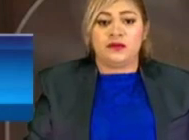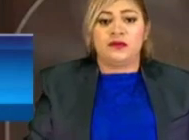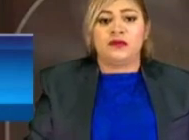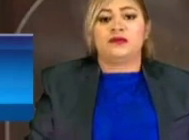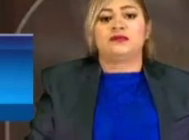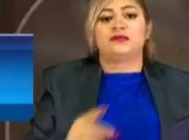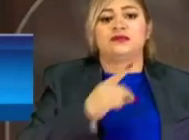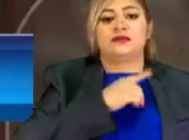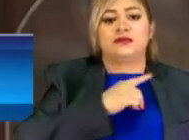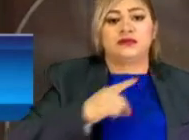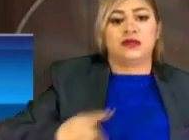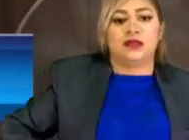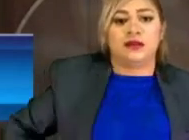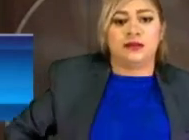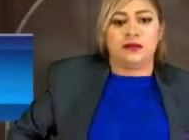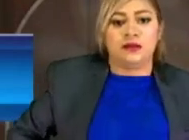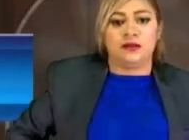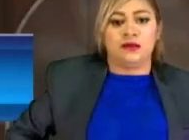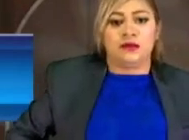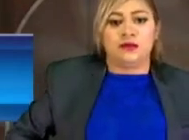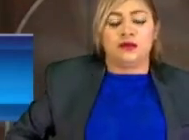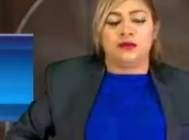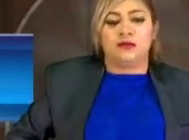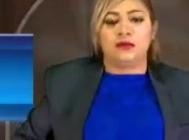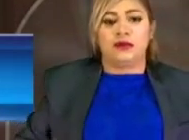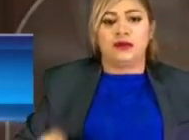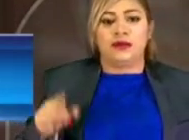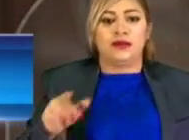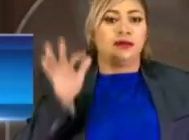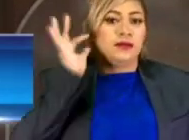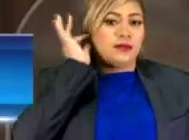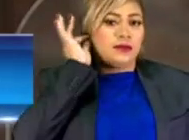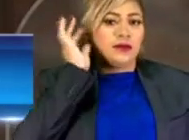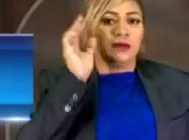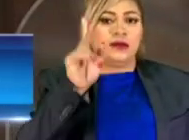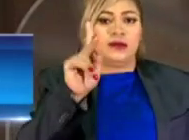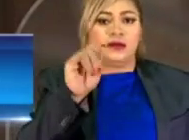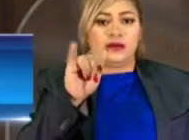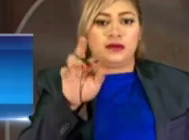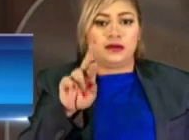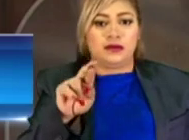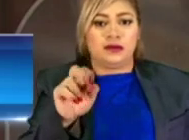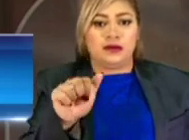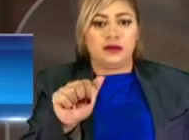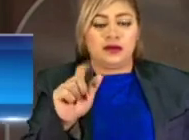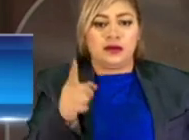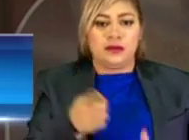honorables Kaira Harding, primera vicepresidenta de la Asamblea Nacional,